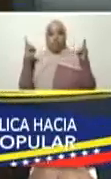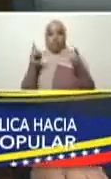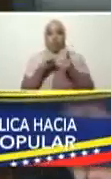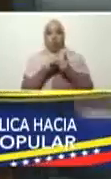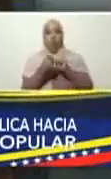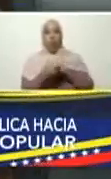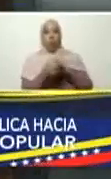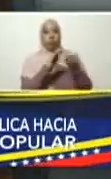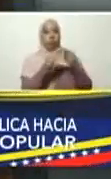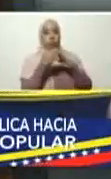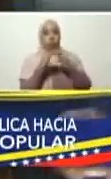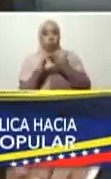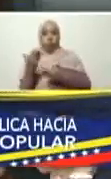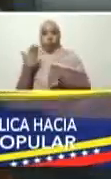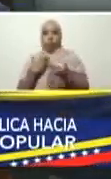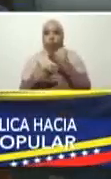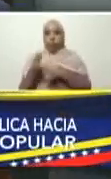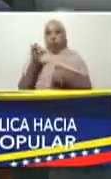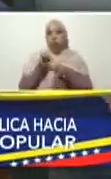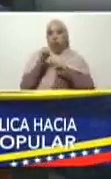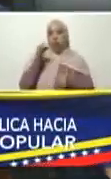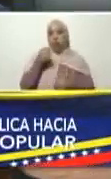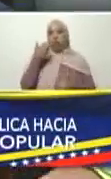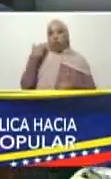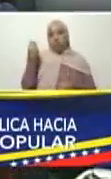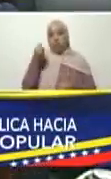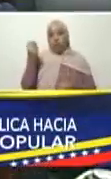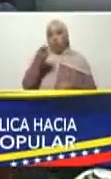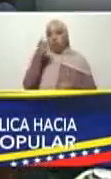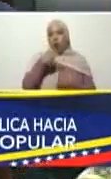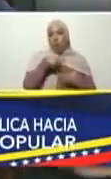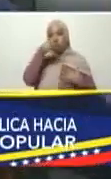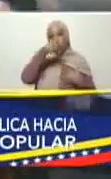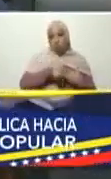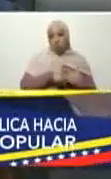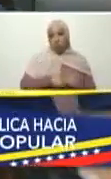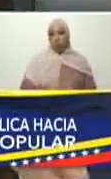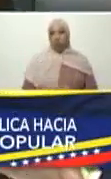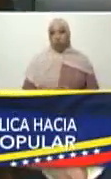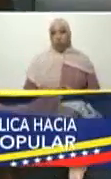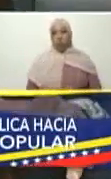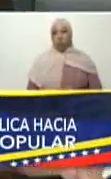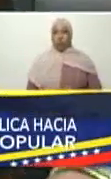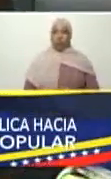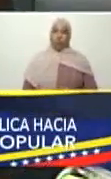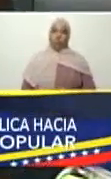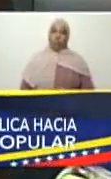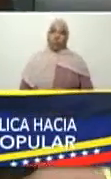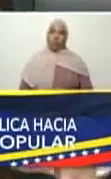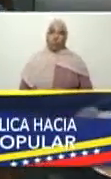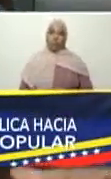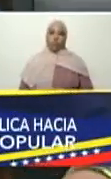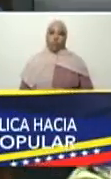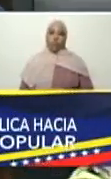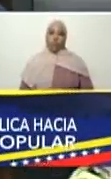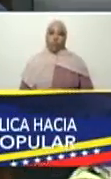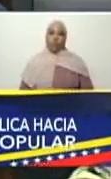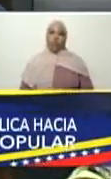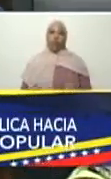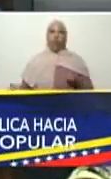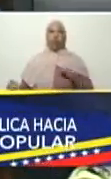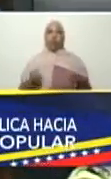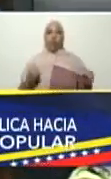y otras por allá, unas exitosas en tal sitio. Hay que buscar cómo creamos todo un contingente de